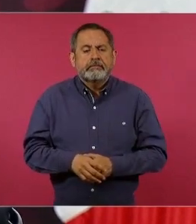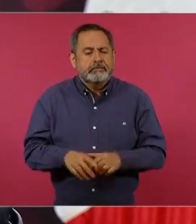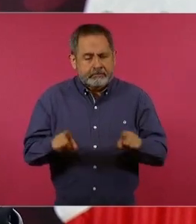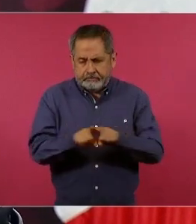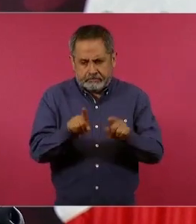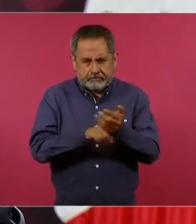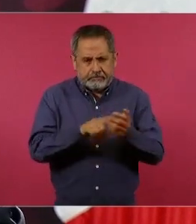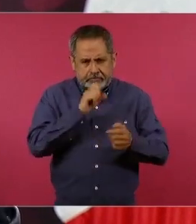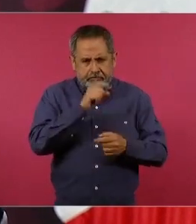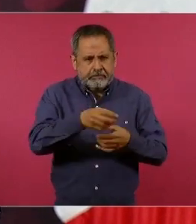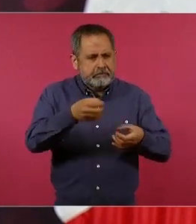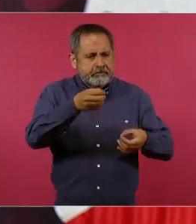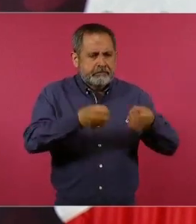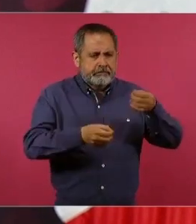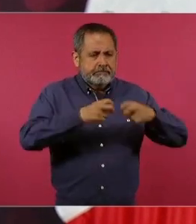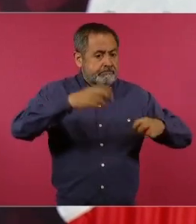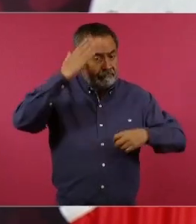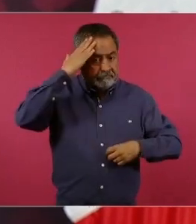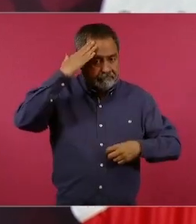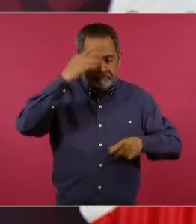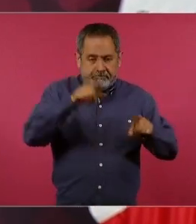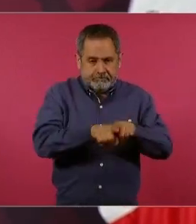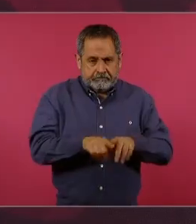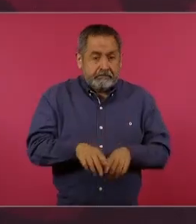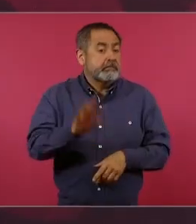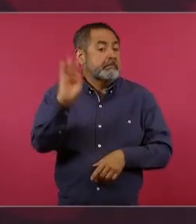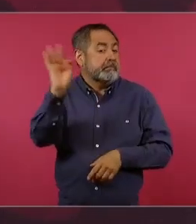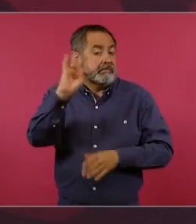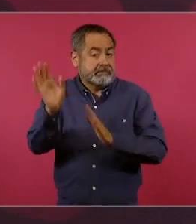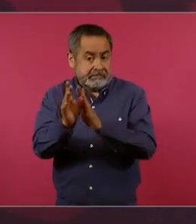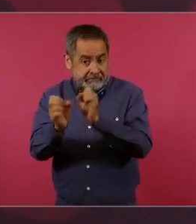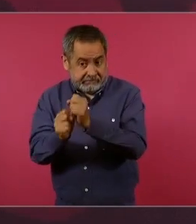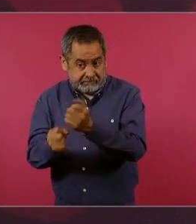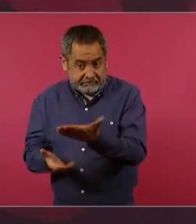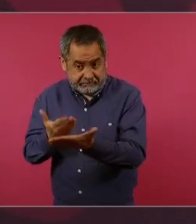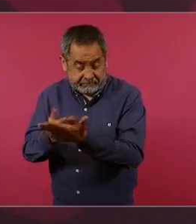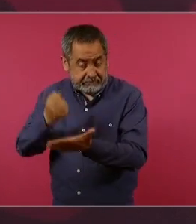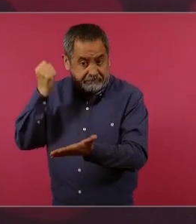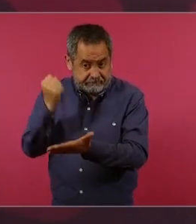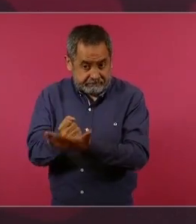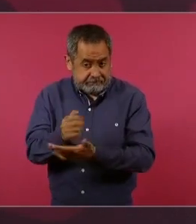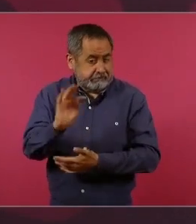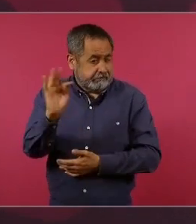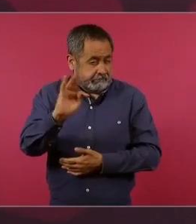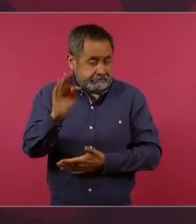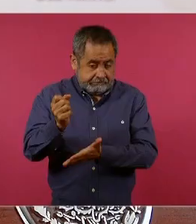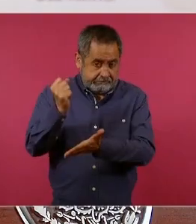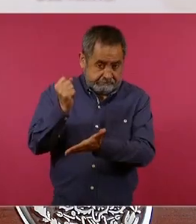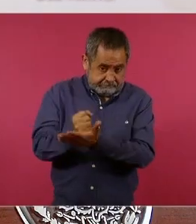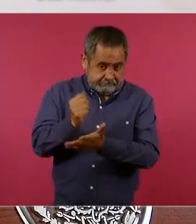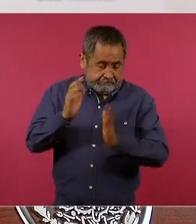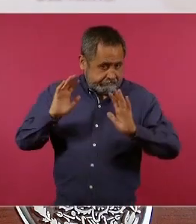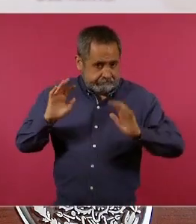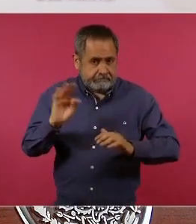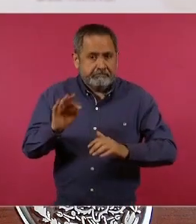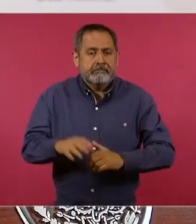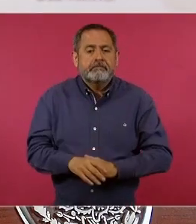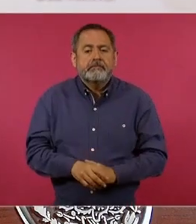el caso de los ministros. Además, si se aprueba la reforma,